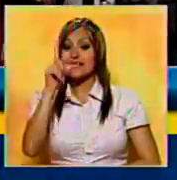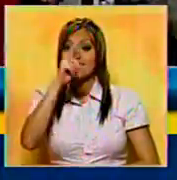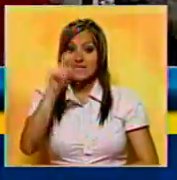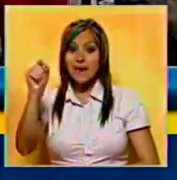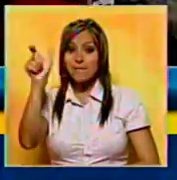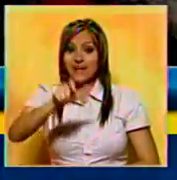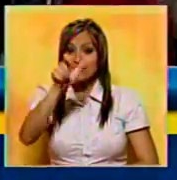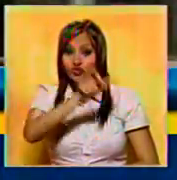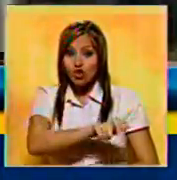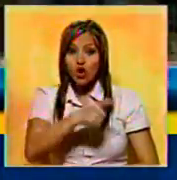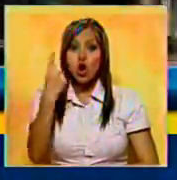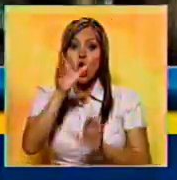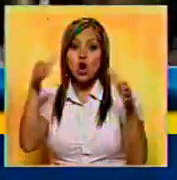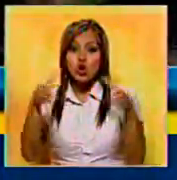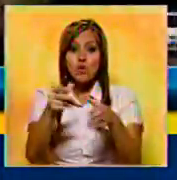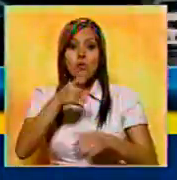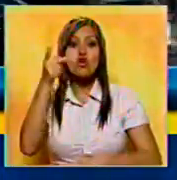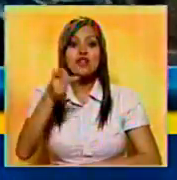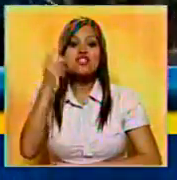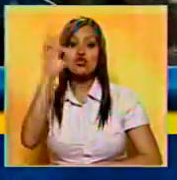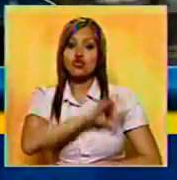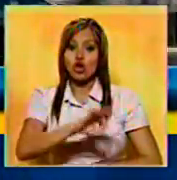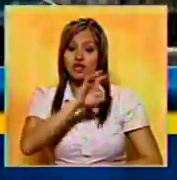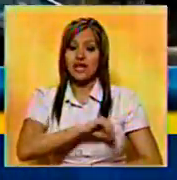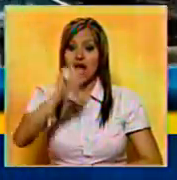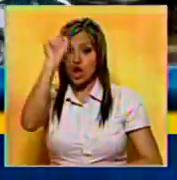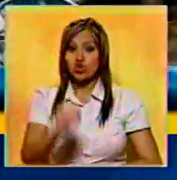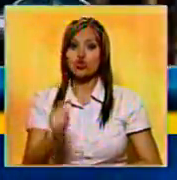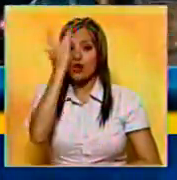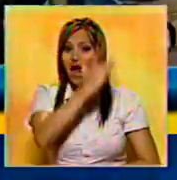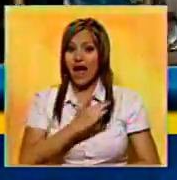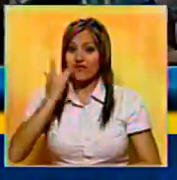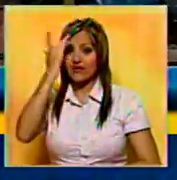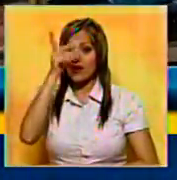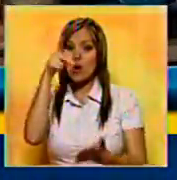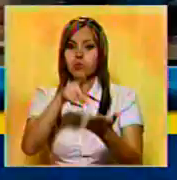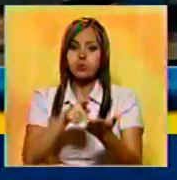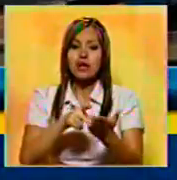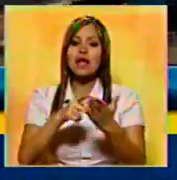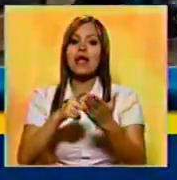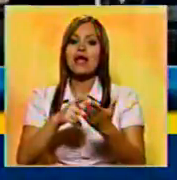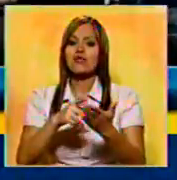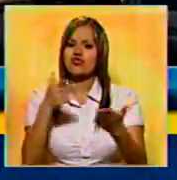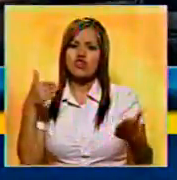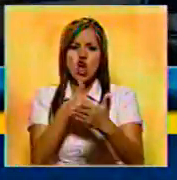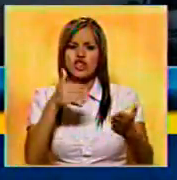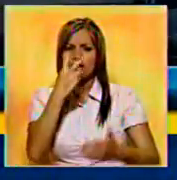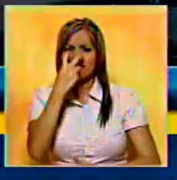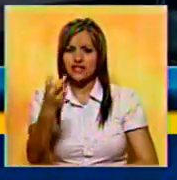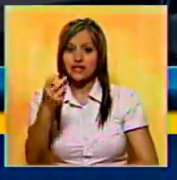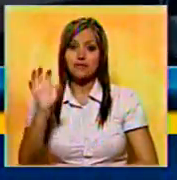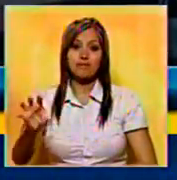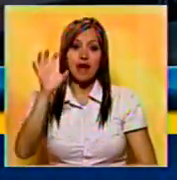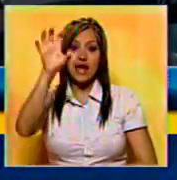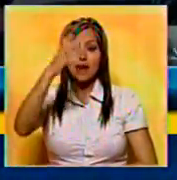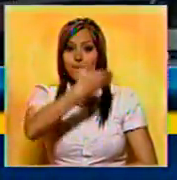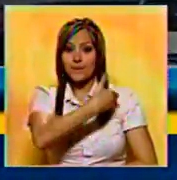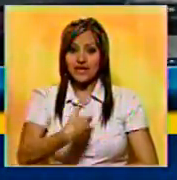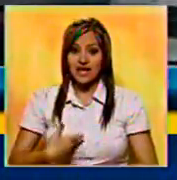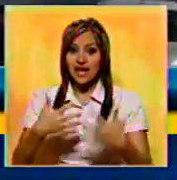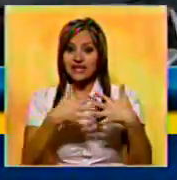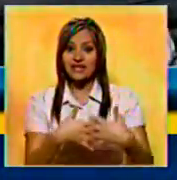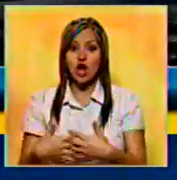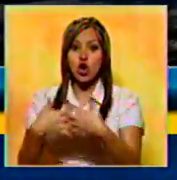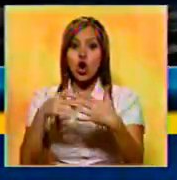personas pertenecientes a grupos políticos y sociales sudafricanos se manifiestan en Pretoria contra la visita al país del presidente